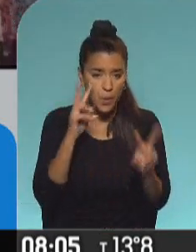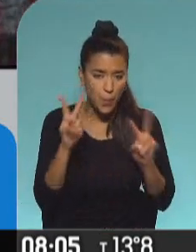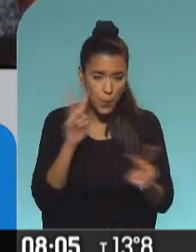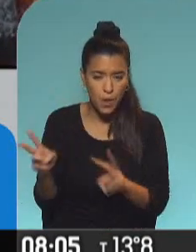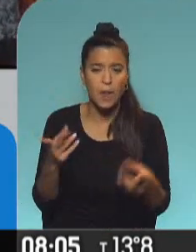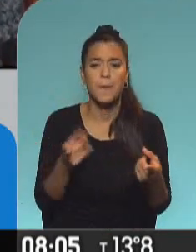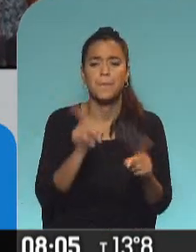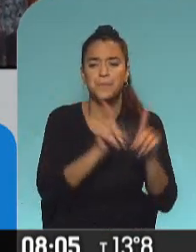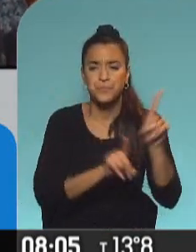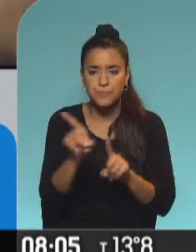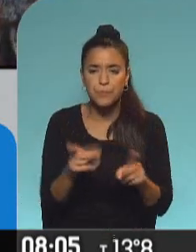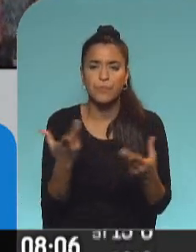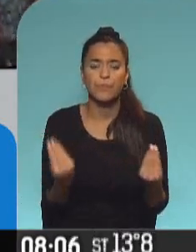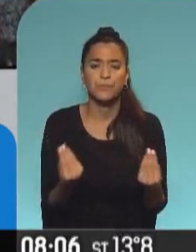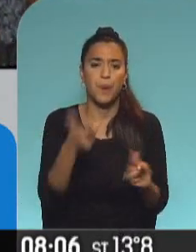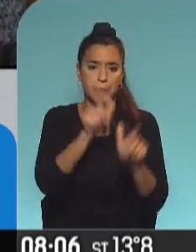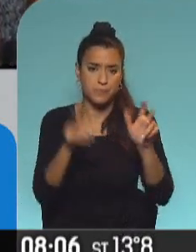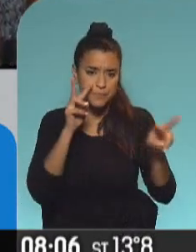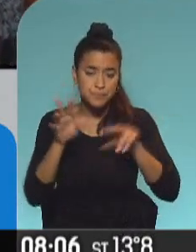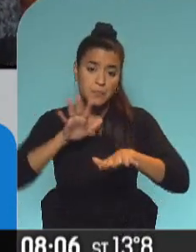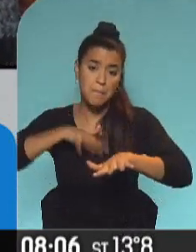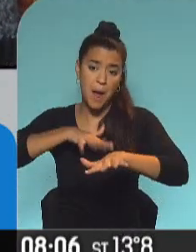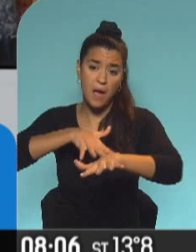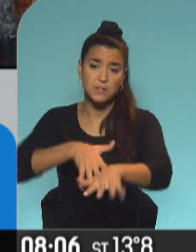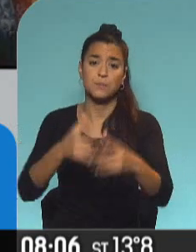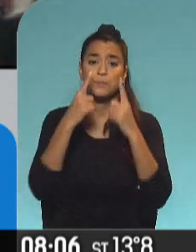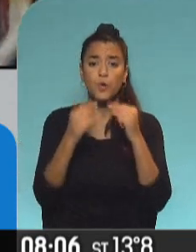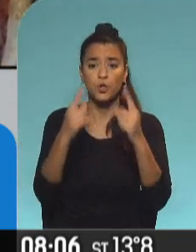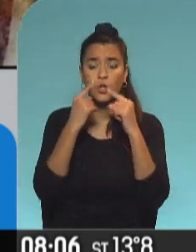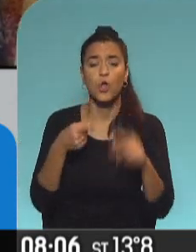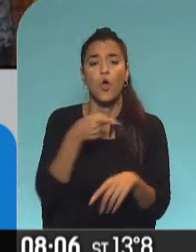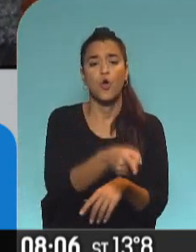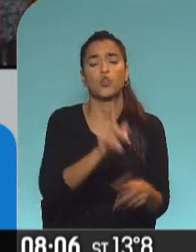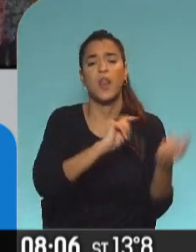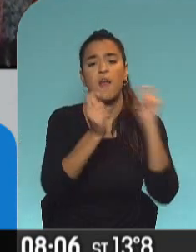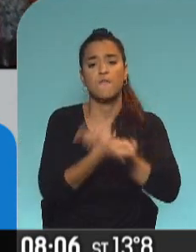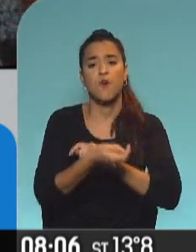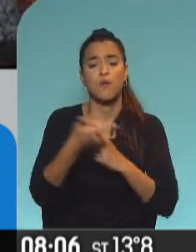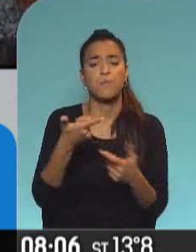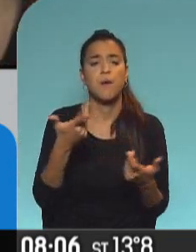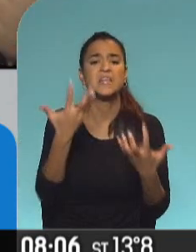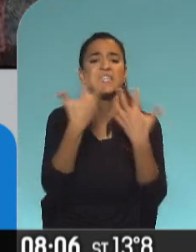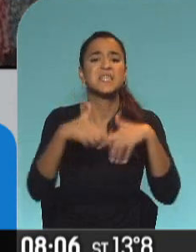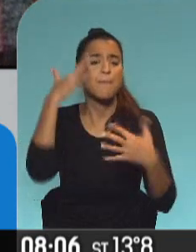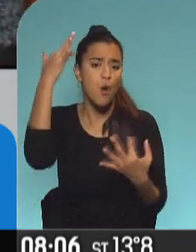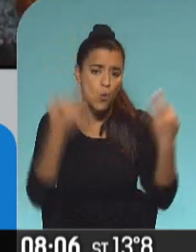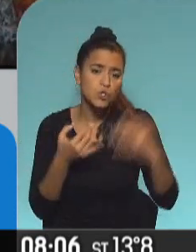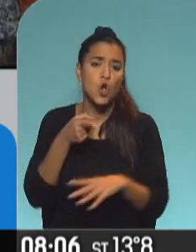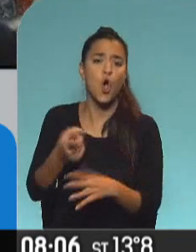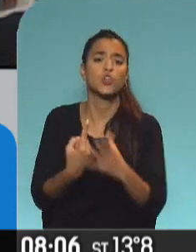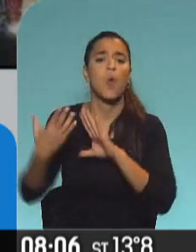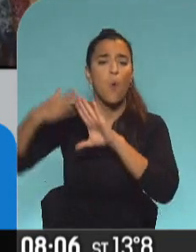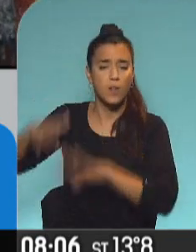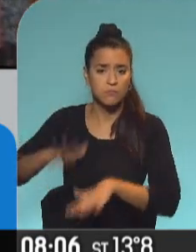como la gente que está en casa, al principio la marcha de los que protestaban contra la reforma del sistema judicial y en contra de la cuarentena